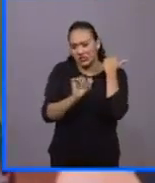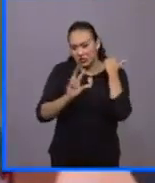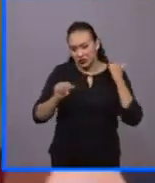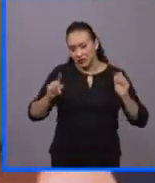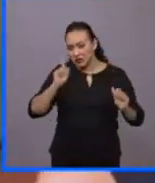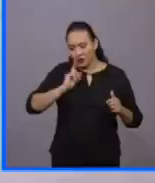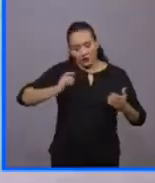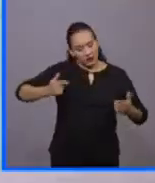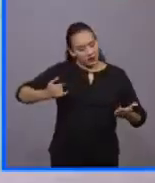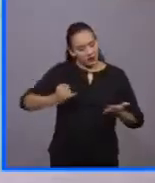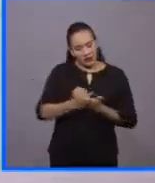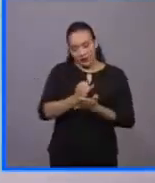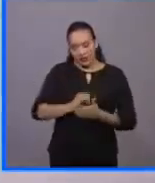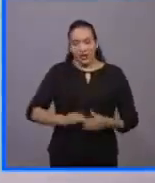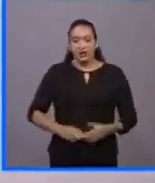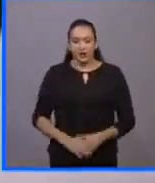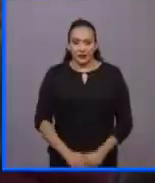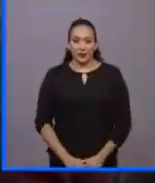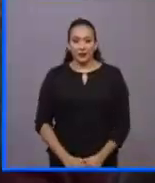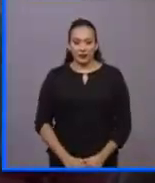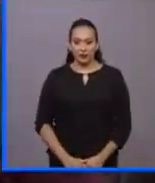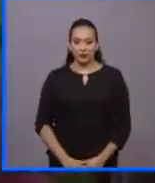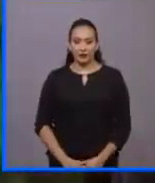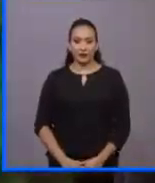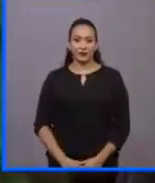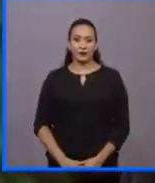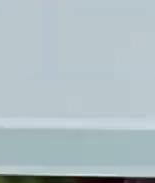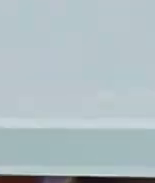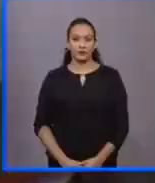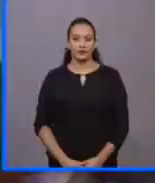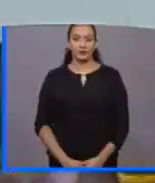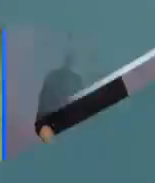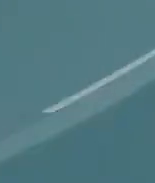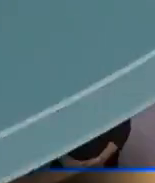Guerra García para el canal del Poder Judicial de la Federación.